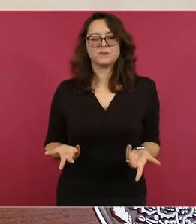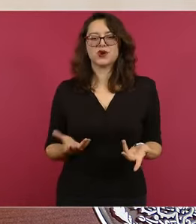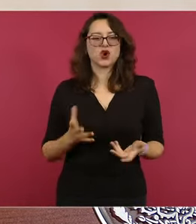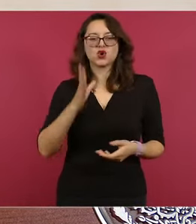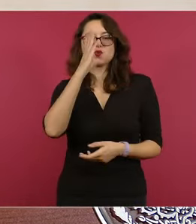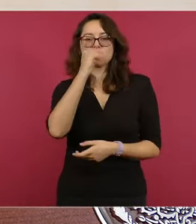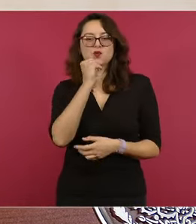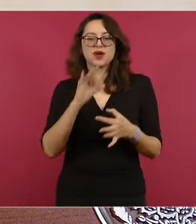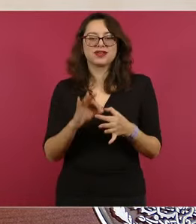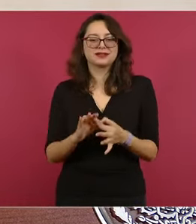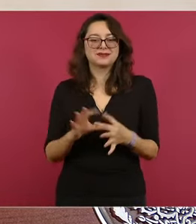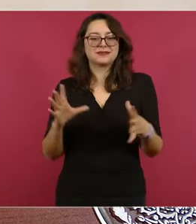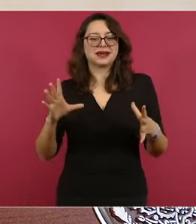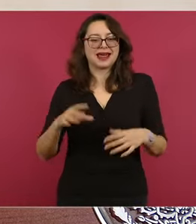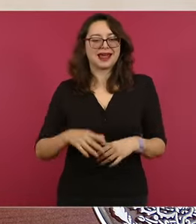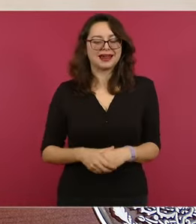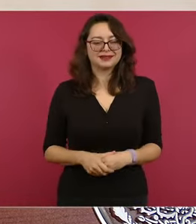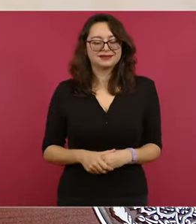para Tabasco.